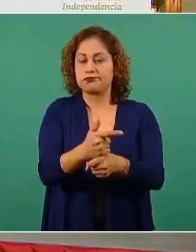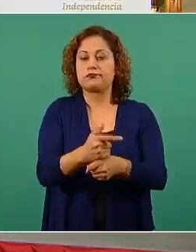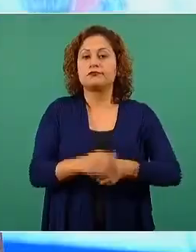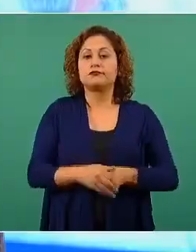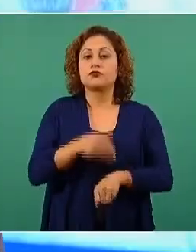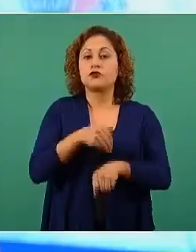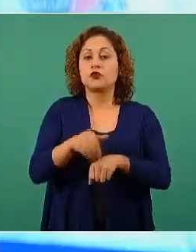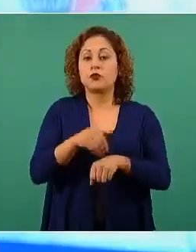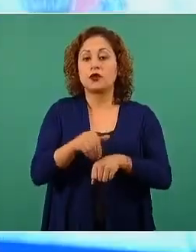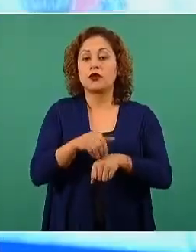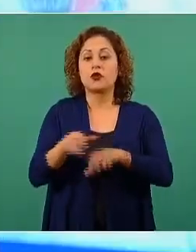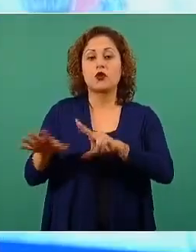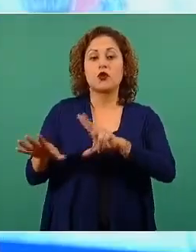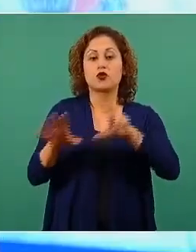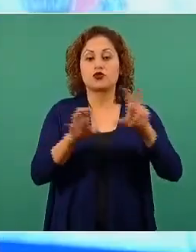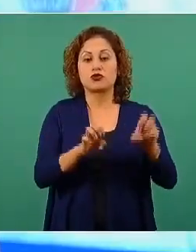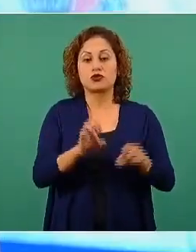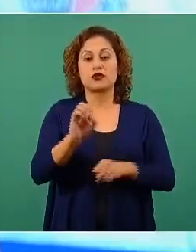es